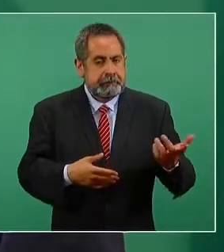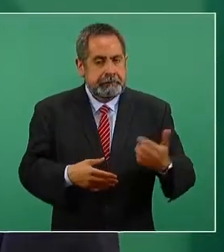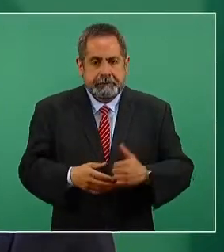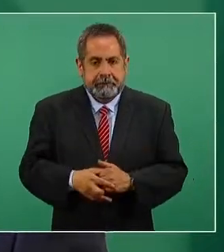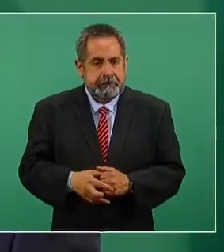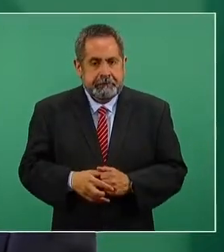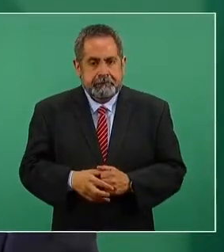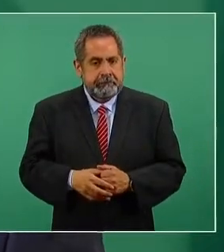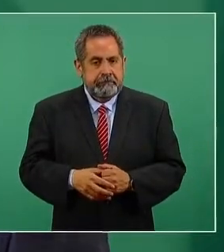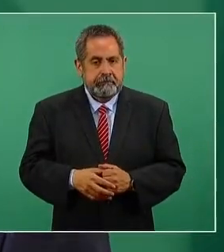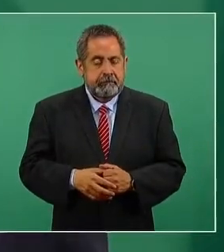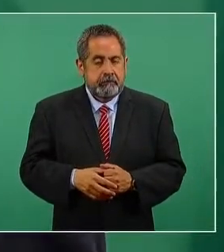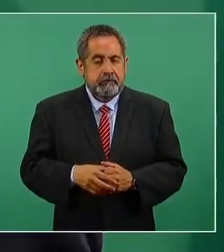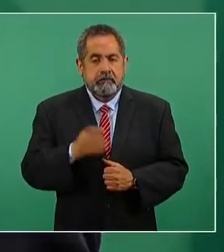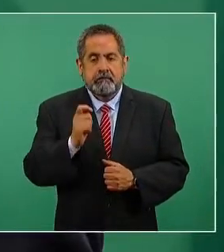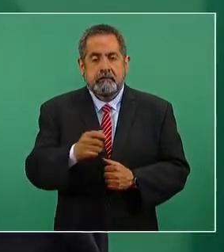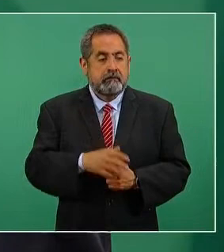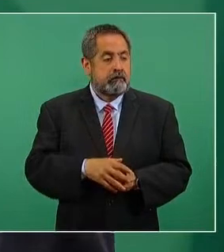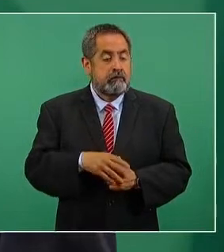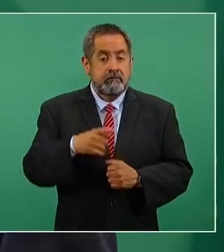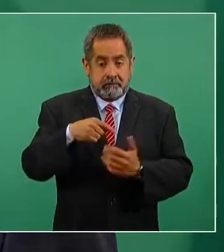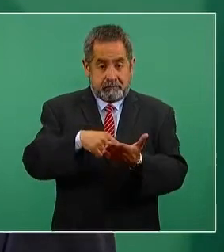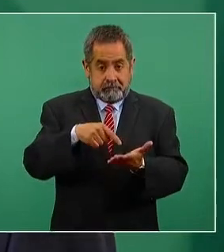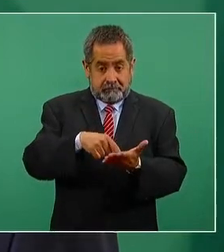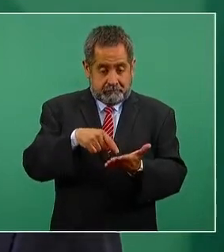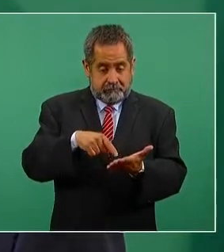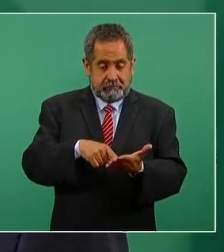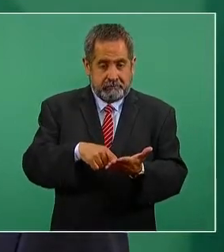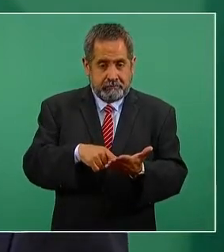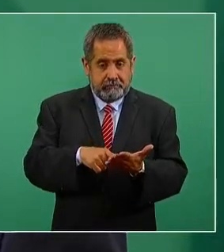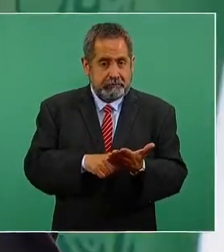de que hasta quitaron de la